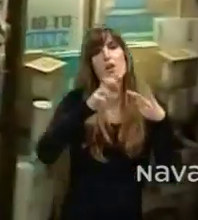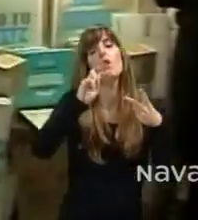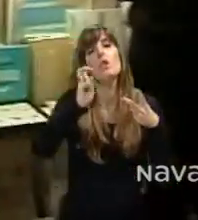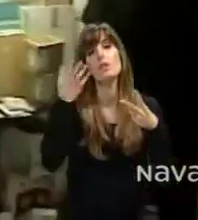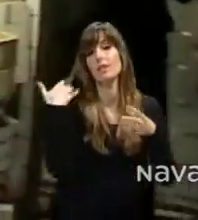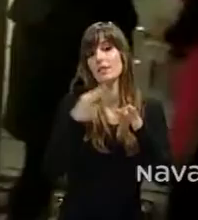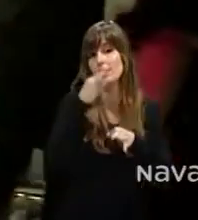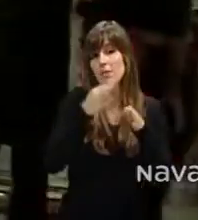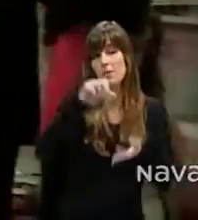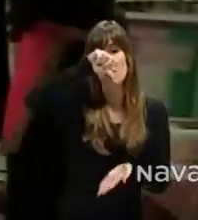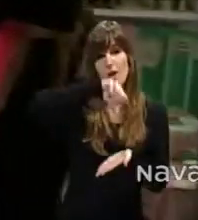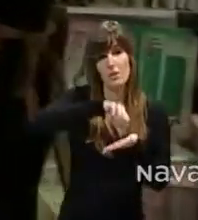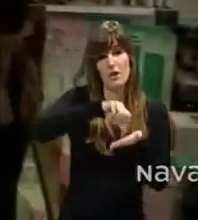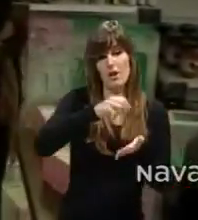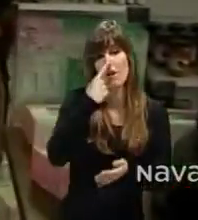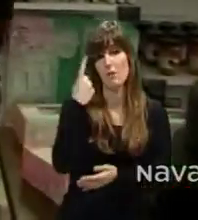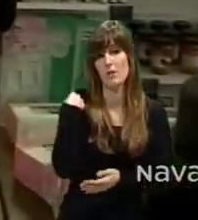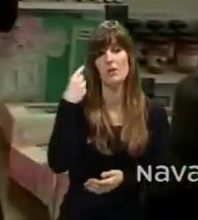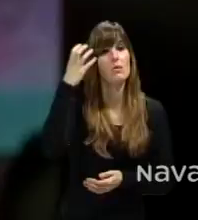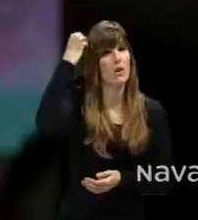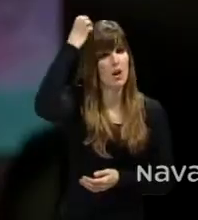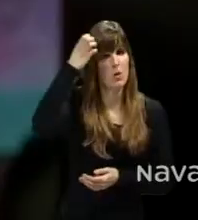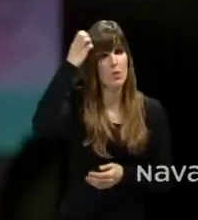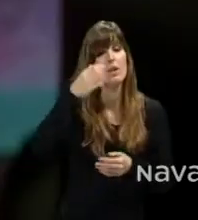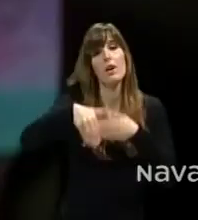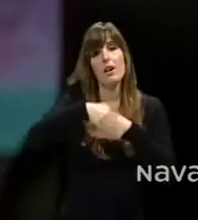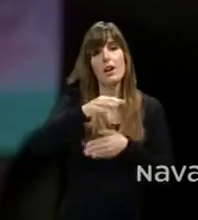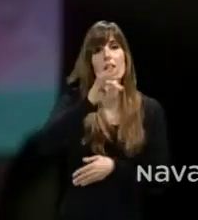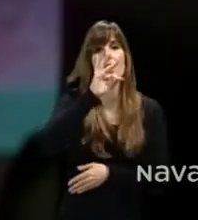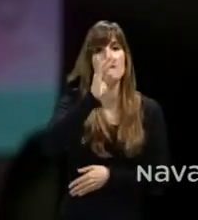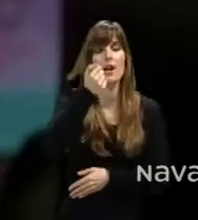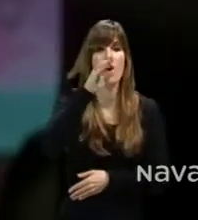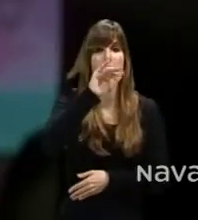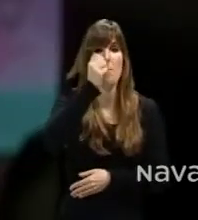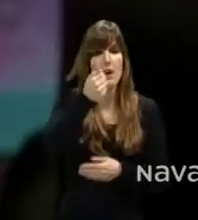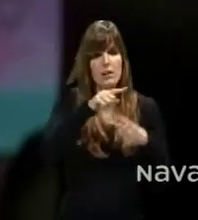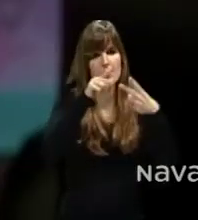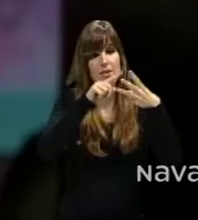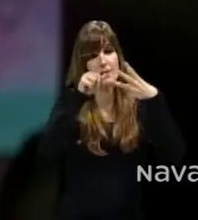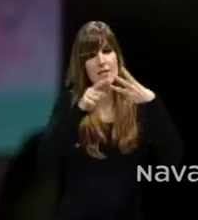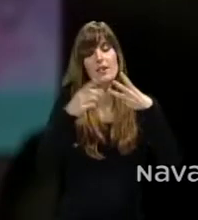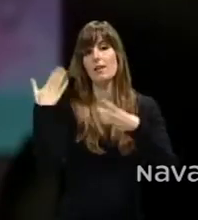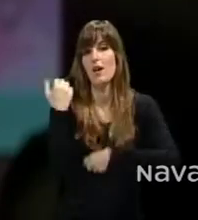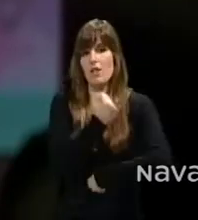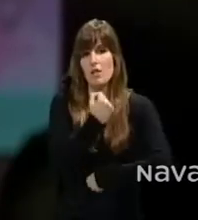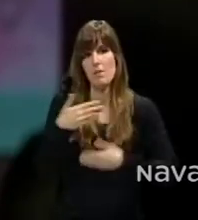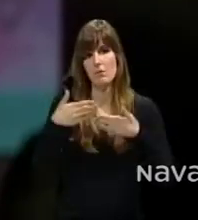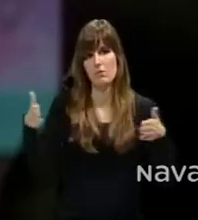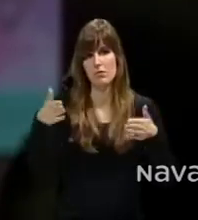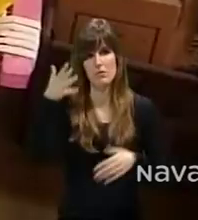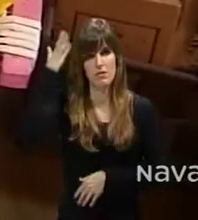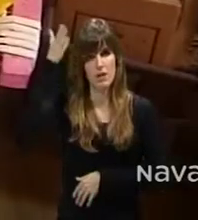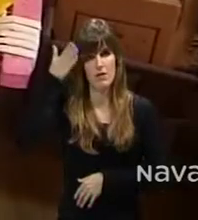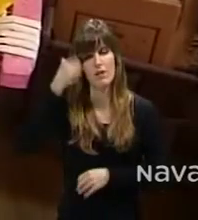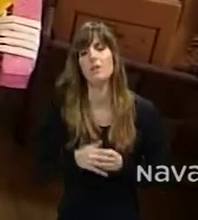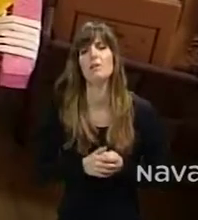septiembre del año pasado en Federico Tapia, bueno, en el centro de La Coruña y caímos al final en diciembre aquí. Bueno, yo he hecho de todo en